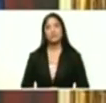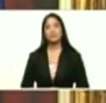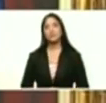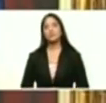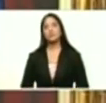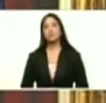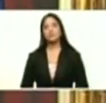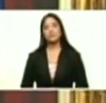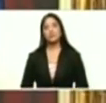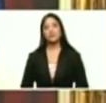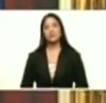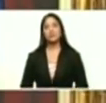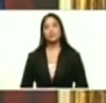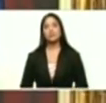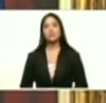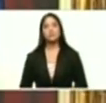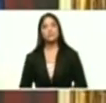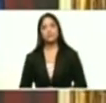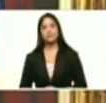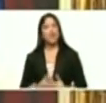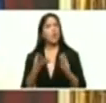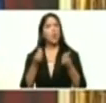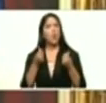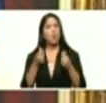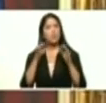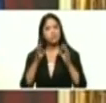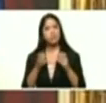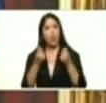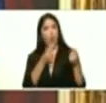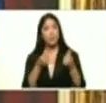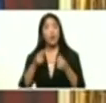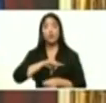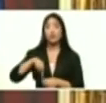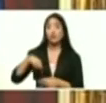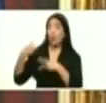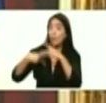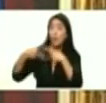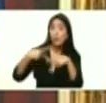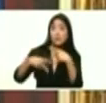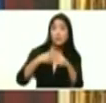y la manera, era como se fijan, los precios, nosotros, producimos,